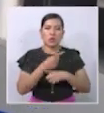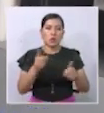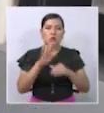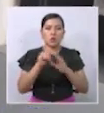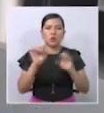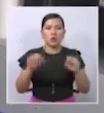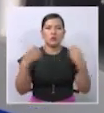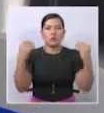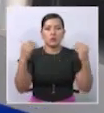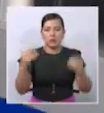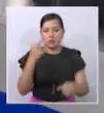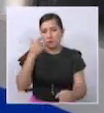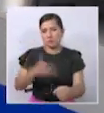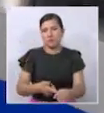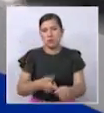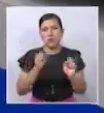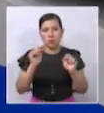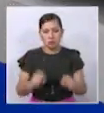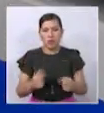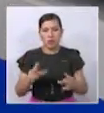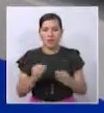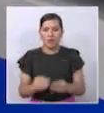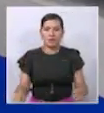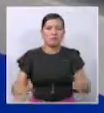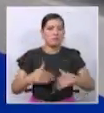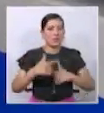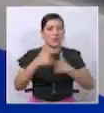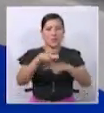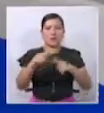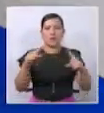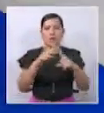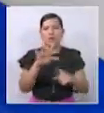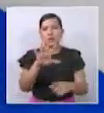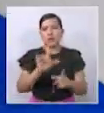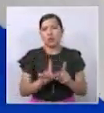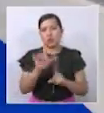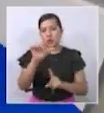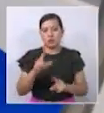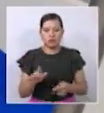Usted puede comprar el carburante máximo hasta 5 litros, presentando su fotocopia de carnet.